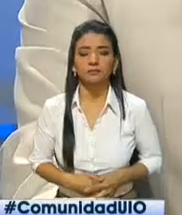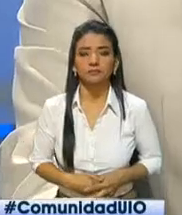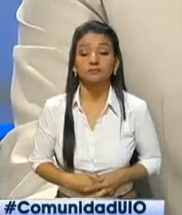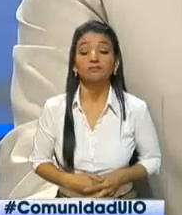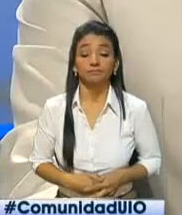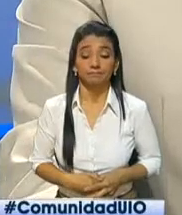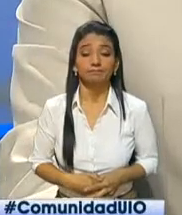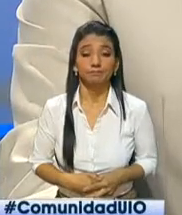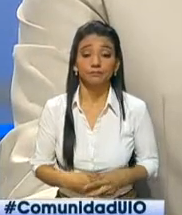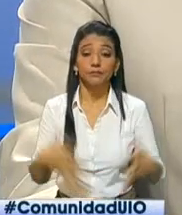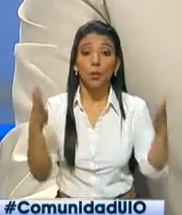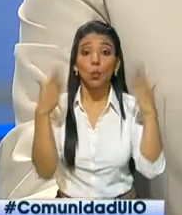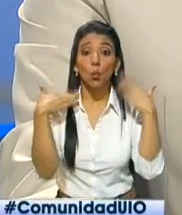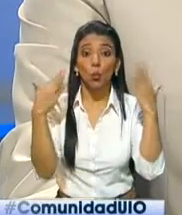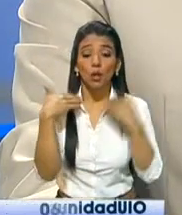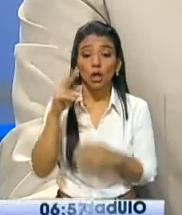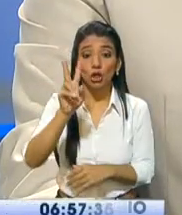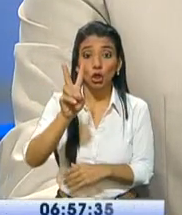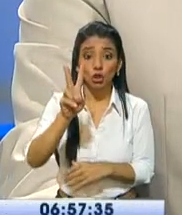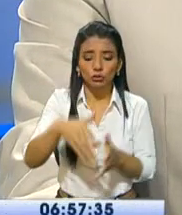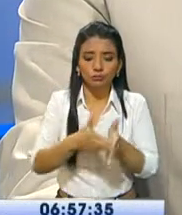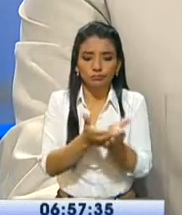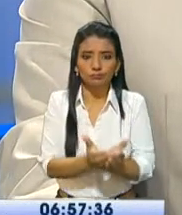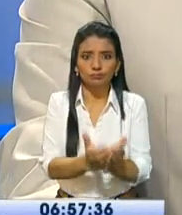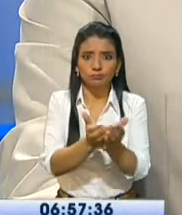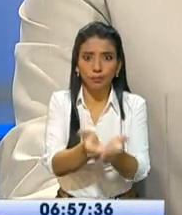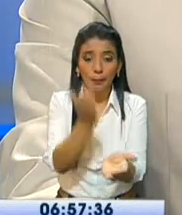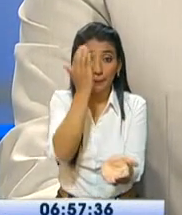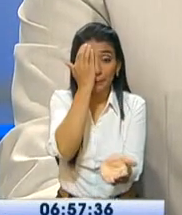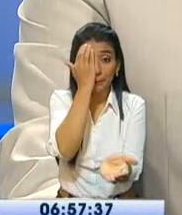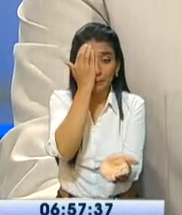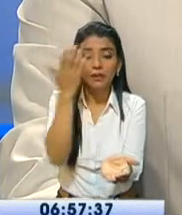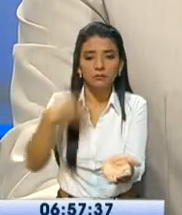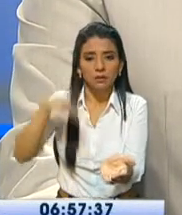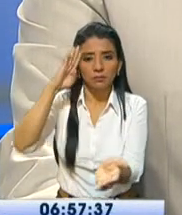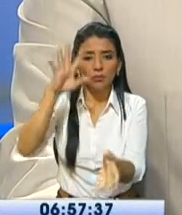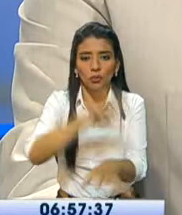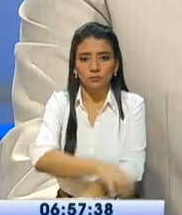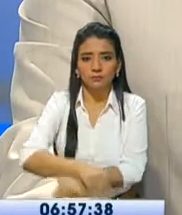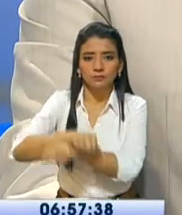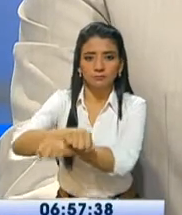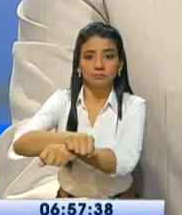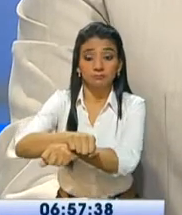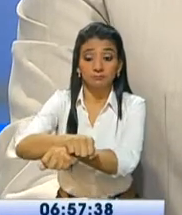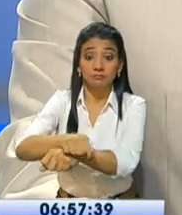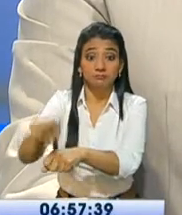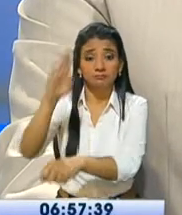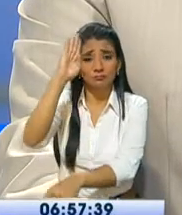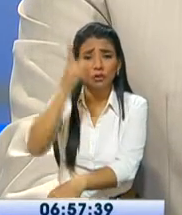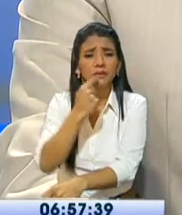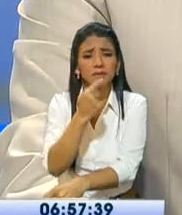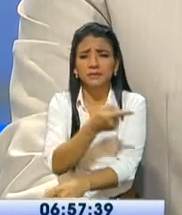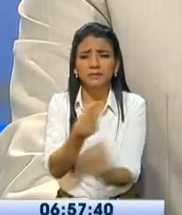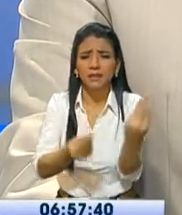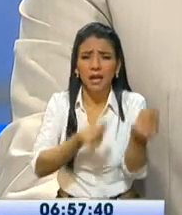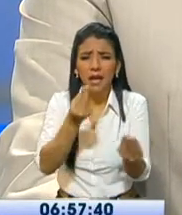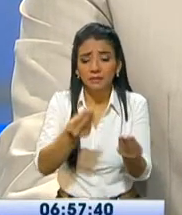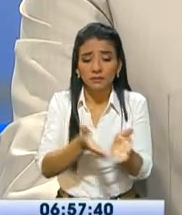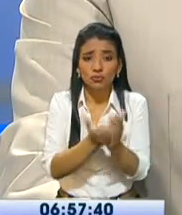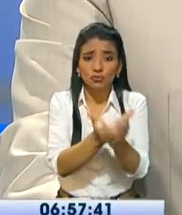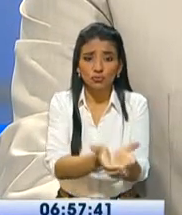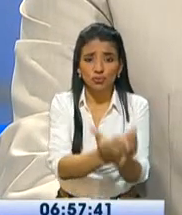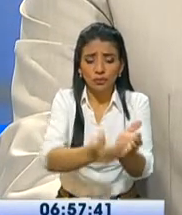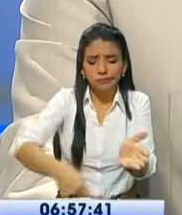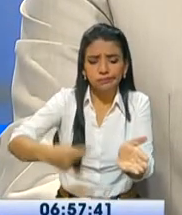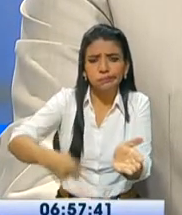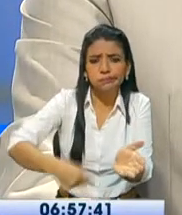en guayaquil dos presuntos piratas del golfo quedaron detenidos según datos de la captura ellos se dedicaban al robo de motores en la